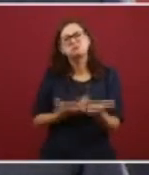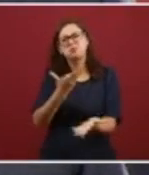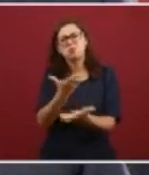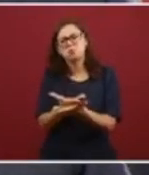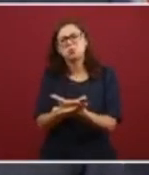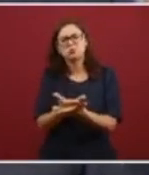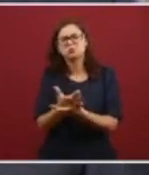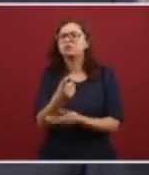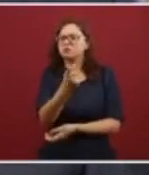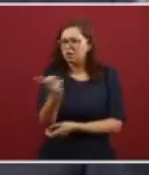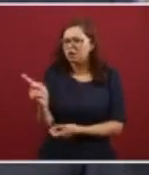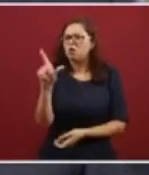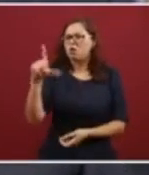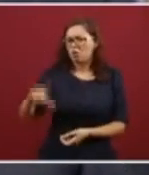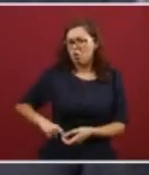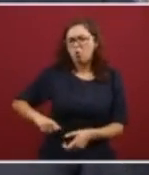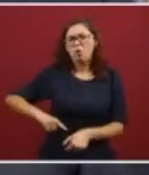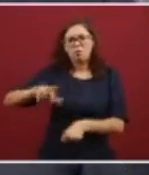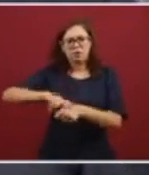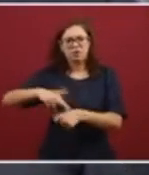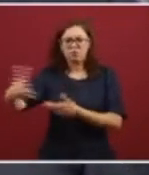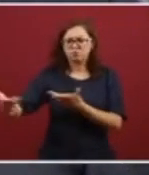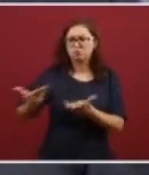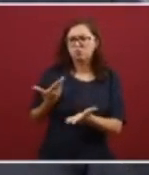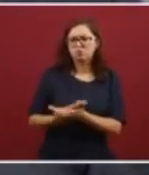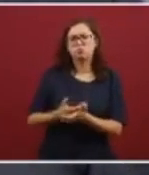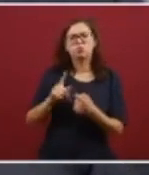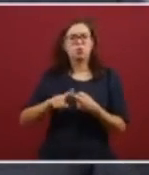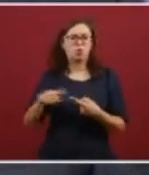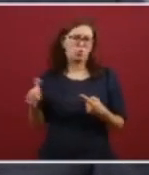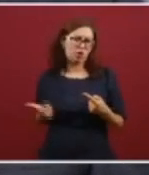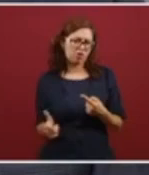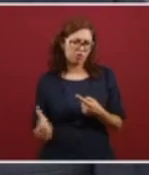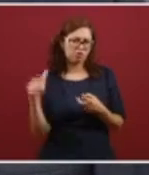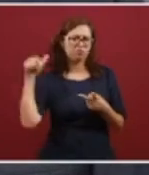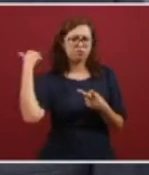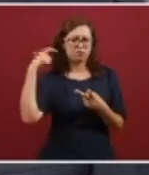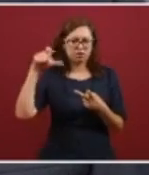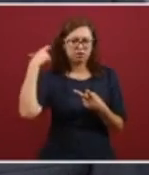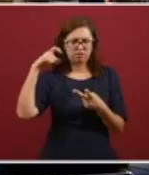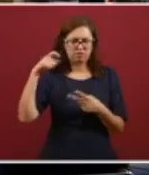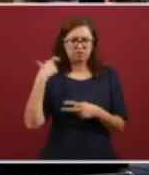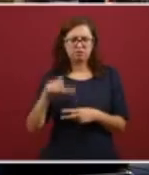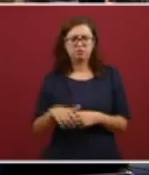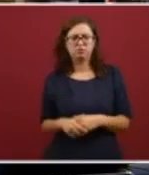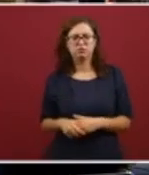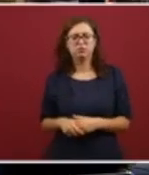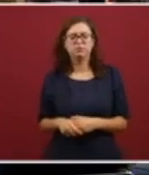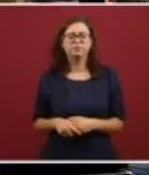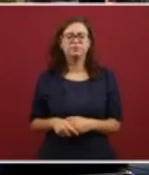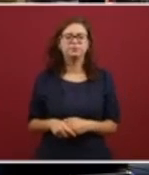que han hecho los gobernadores de Guanajuato y de Querétaro. ¿Hay algún monto y si hay la